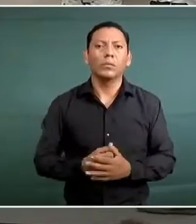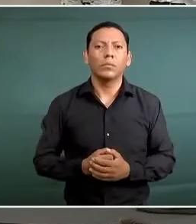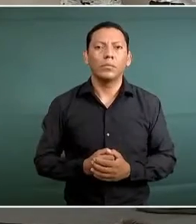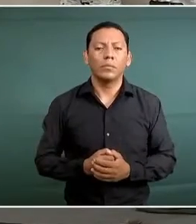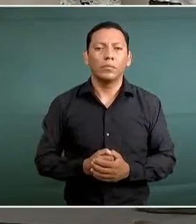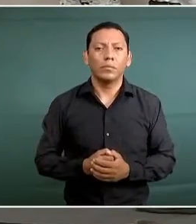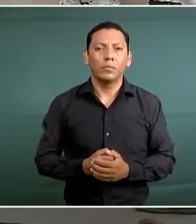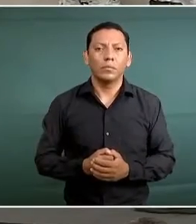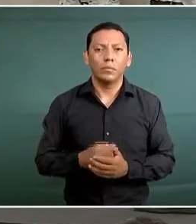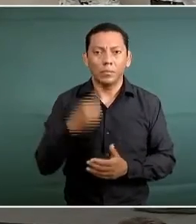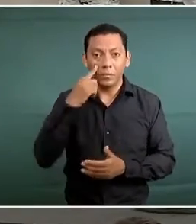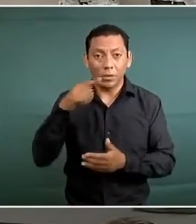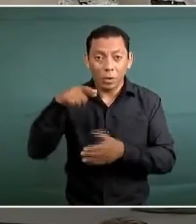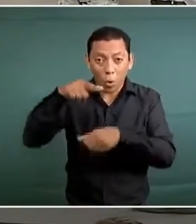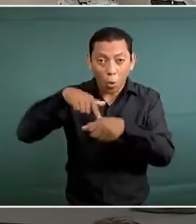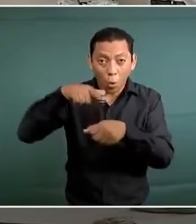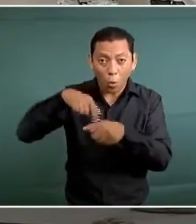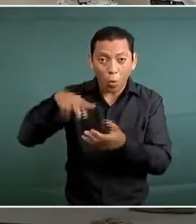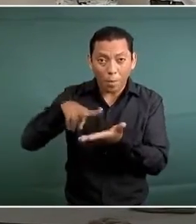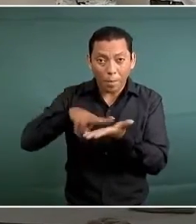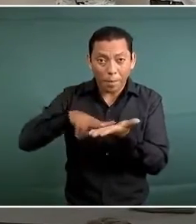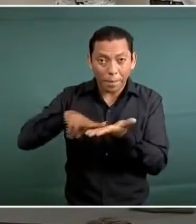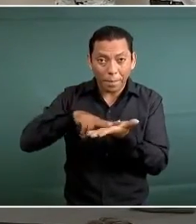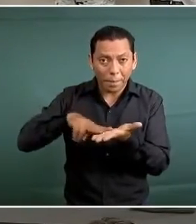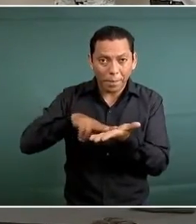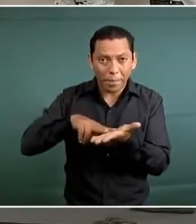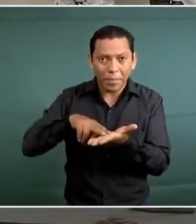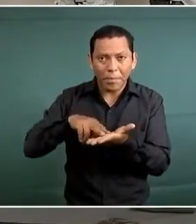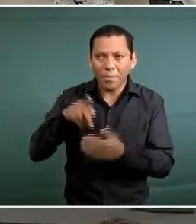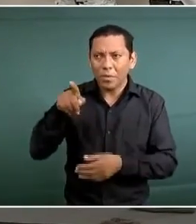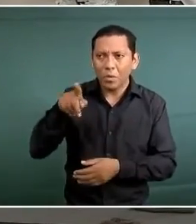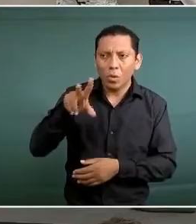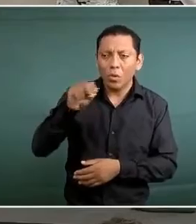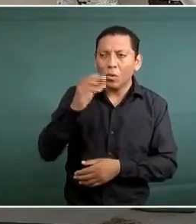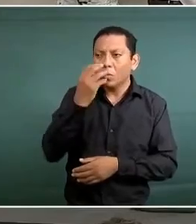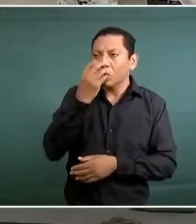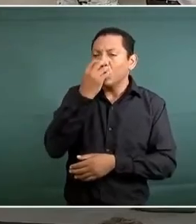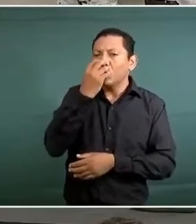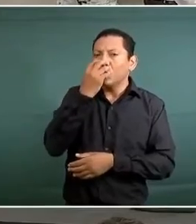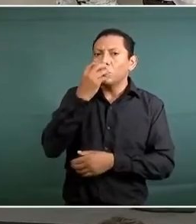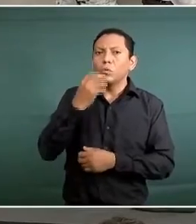Lo verde son los no intubados,